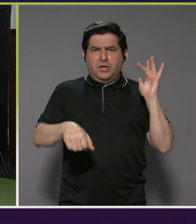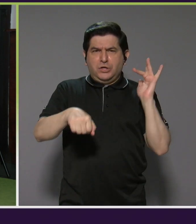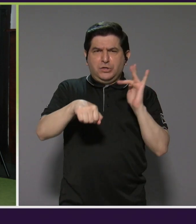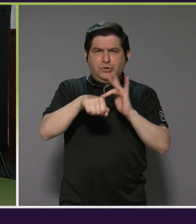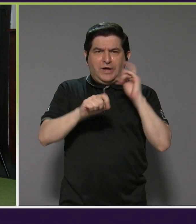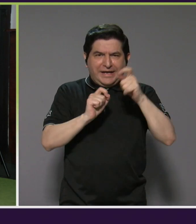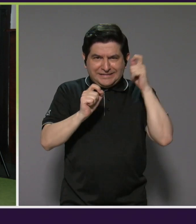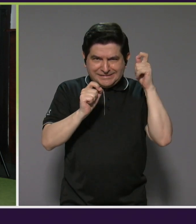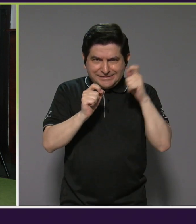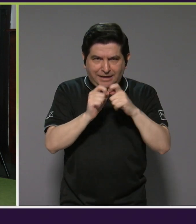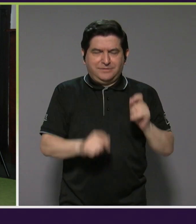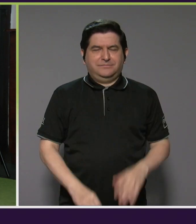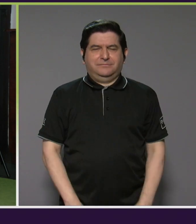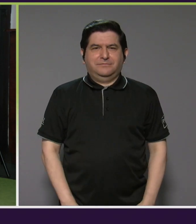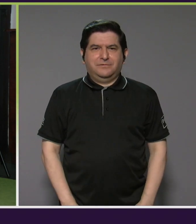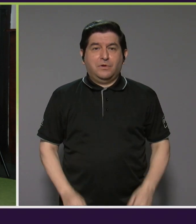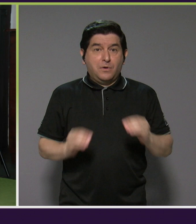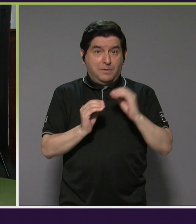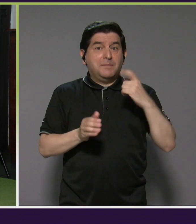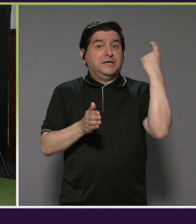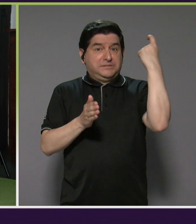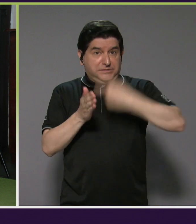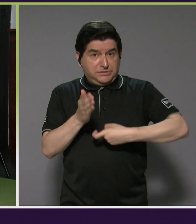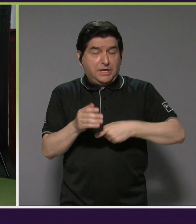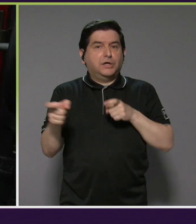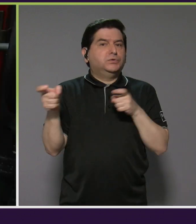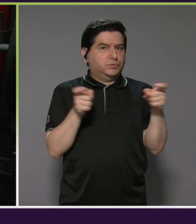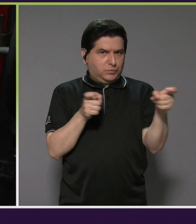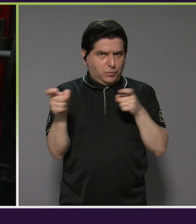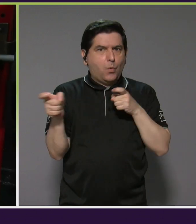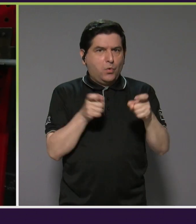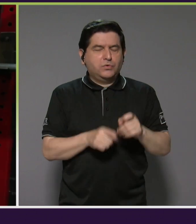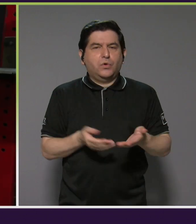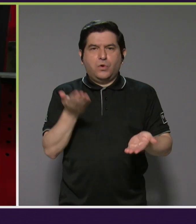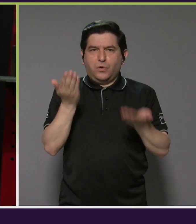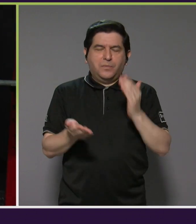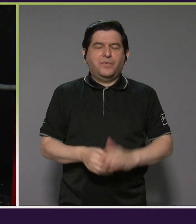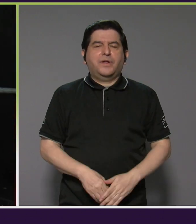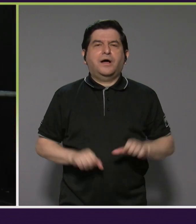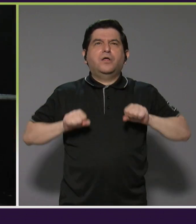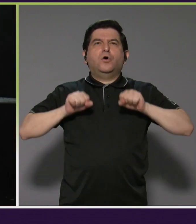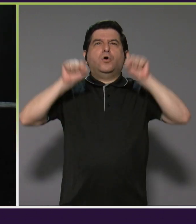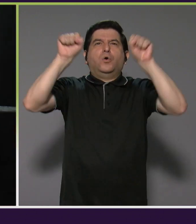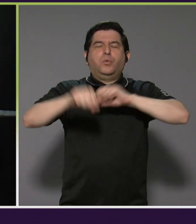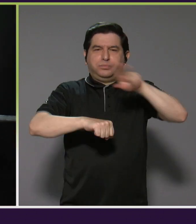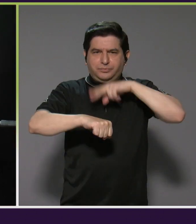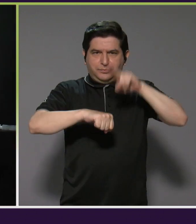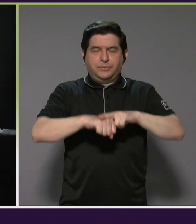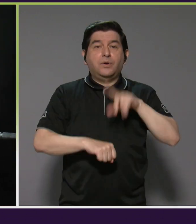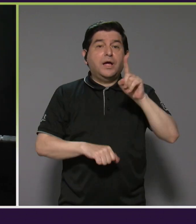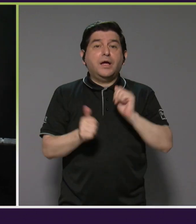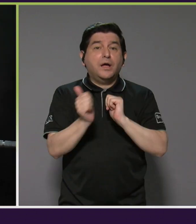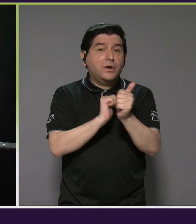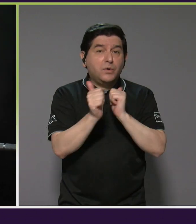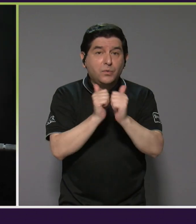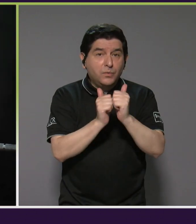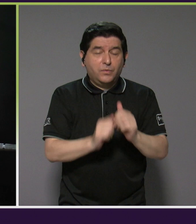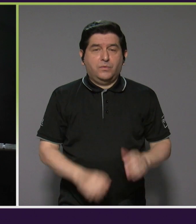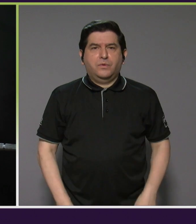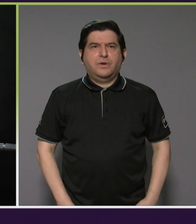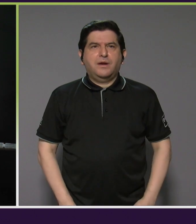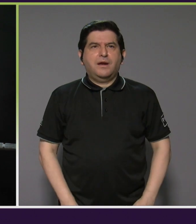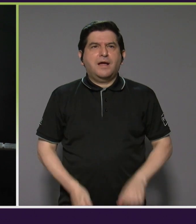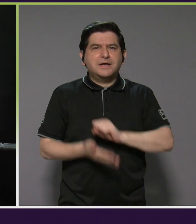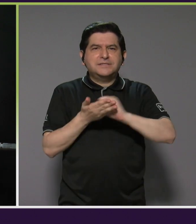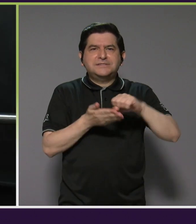Es mucho más estricto y mucho más controlado que el powerlifting convencional. En una de las competencias en San